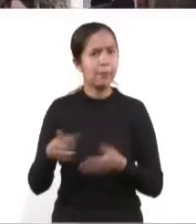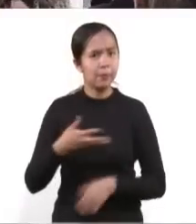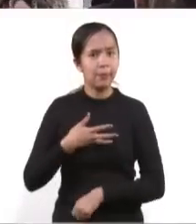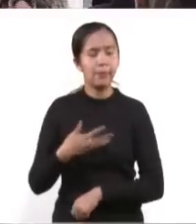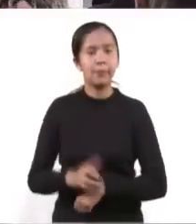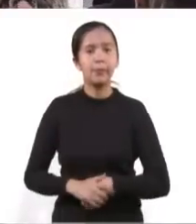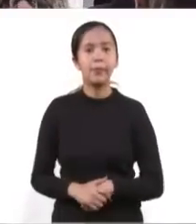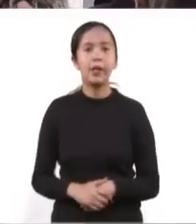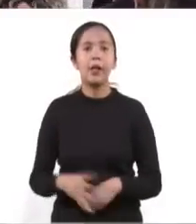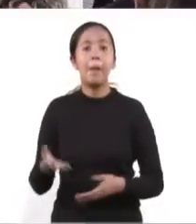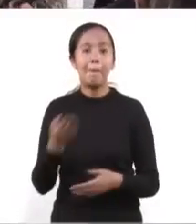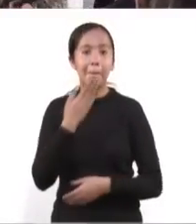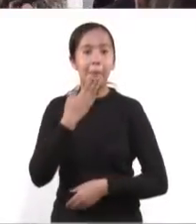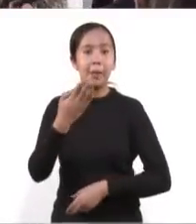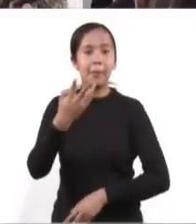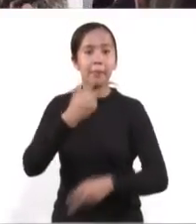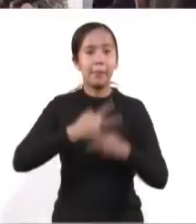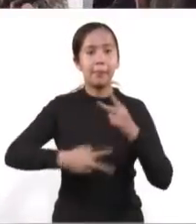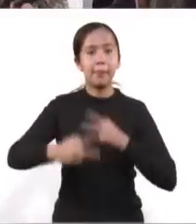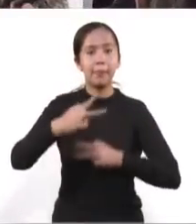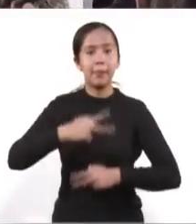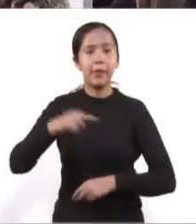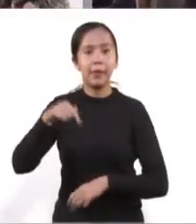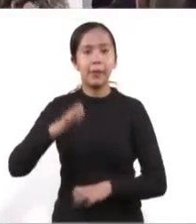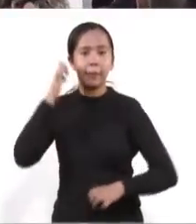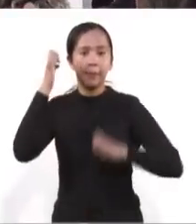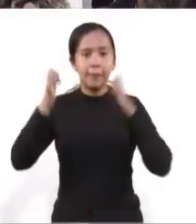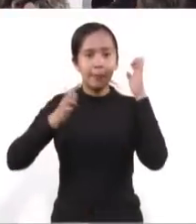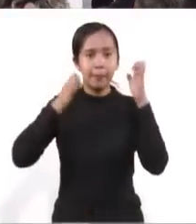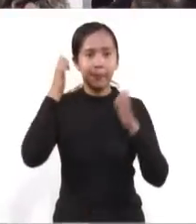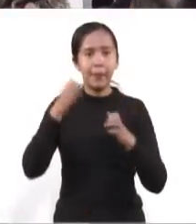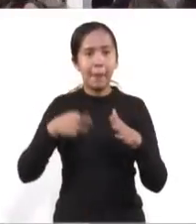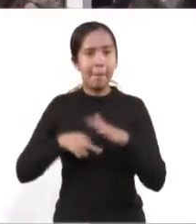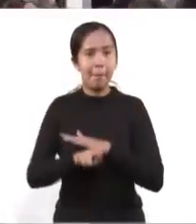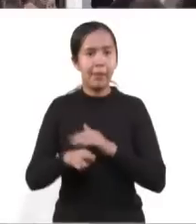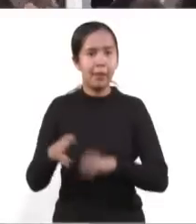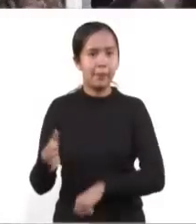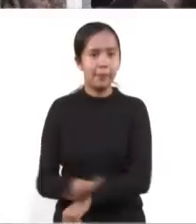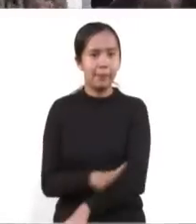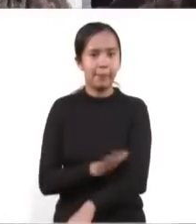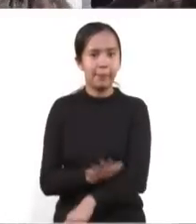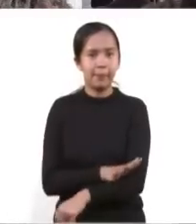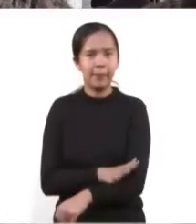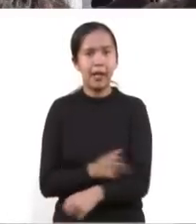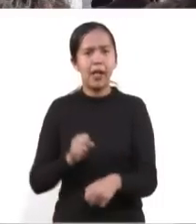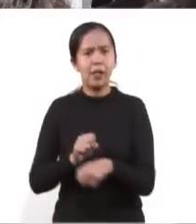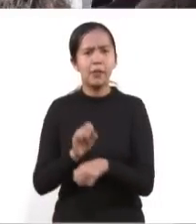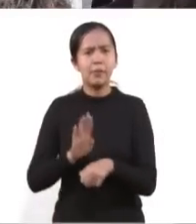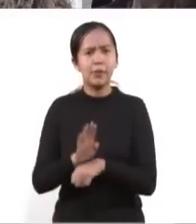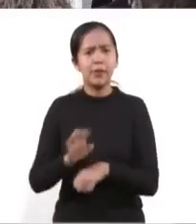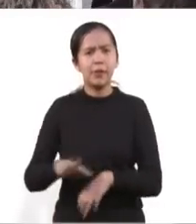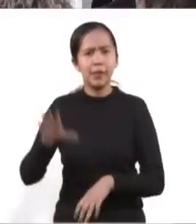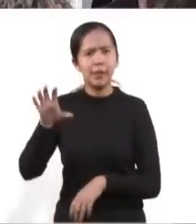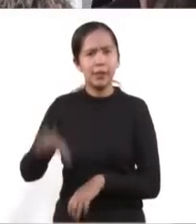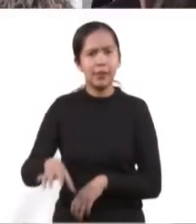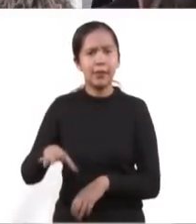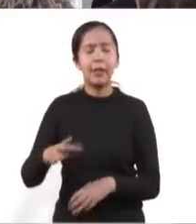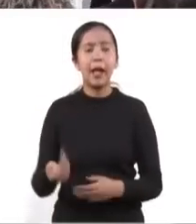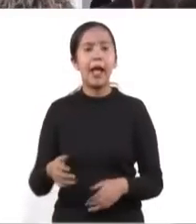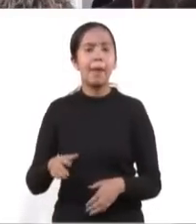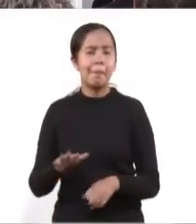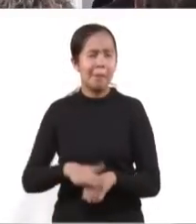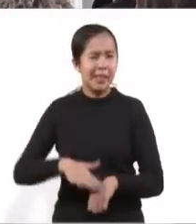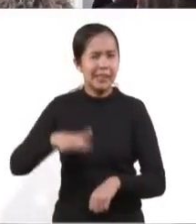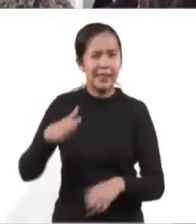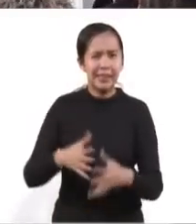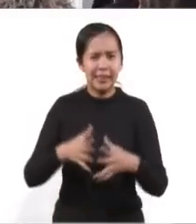derechos, les da la más cordial de las bienvenidas al evento Metro Energía, subestación eléctrica de alta tensión más